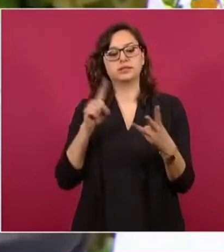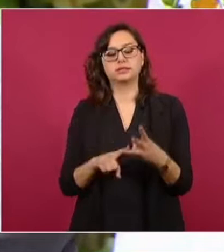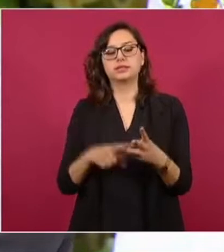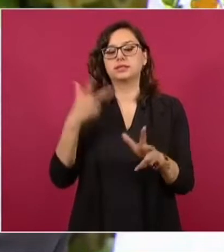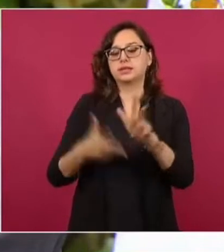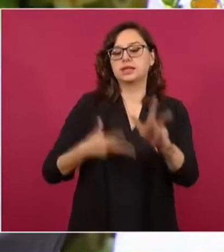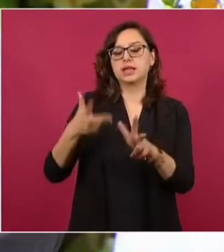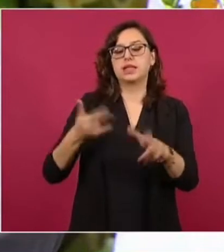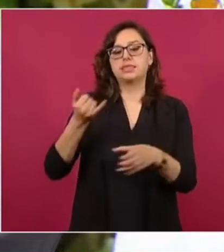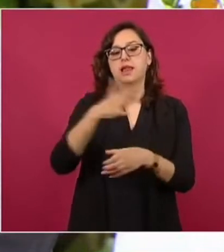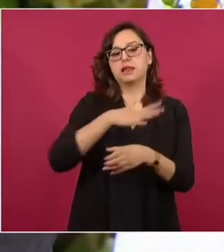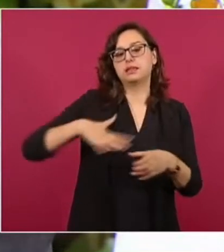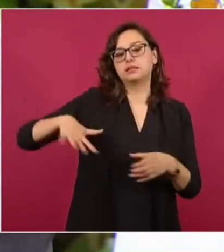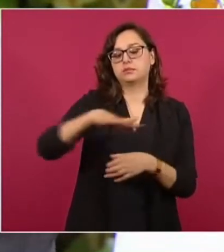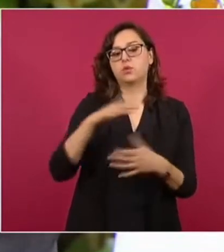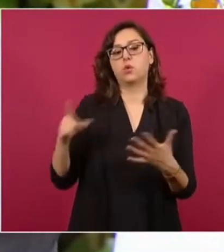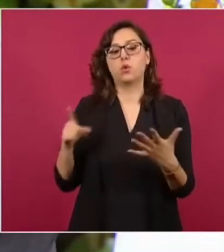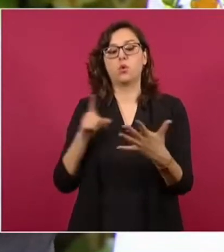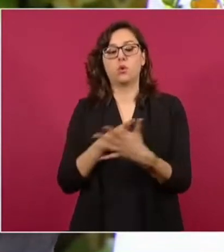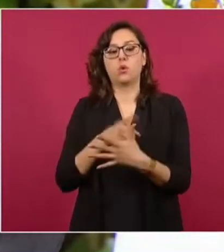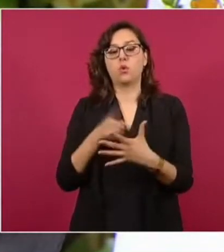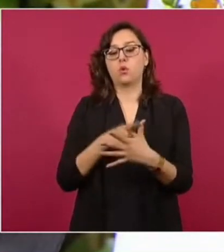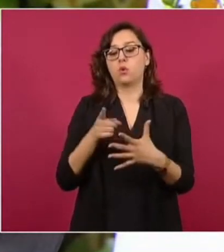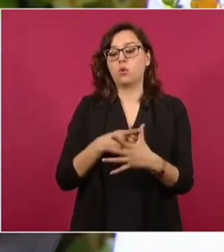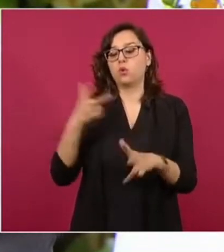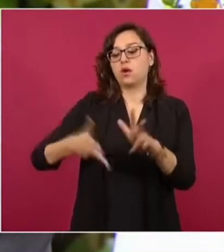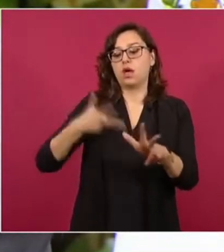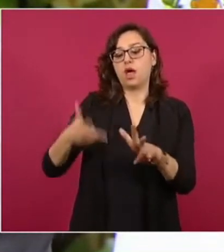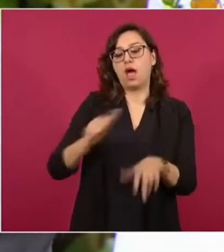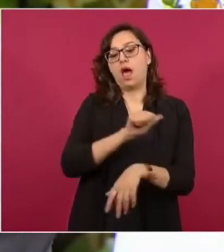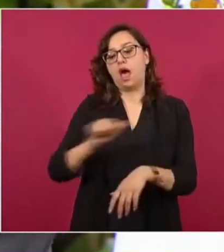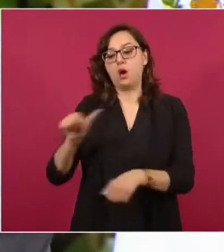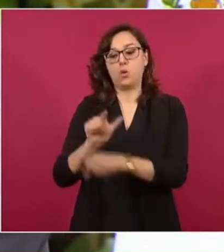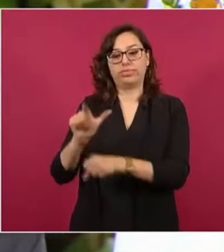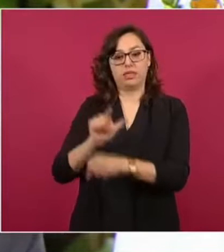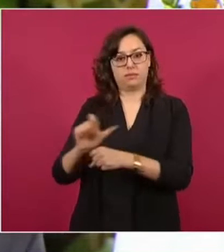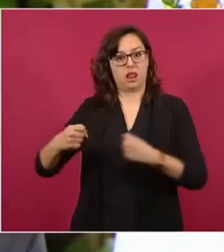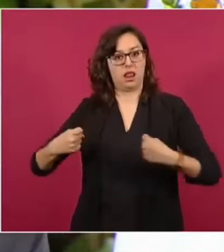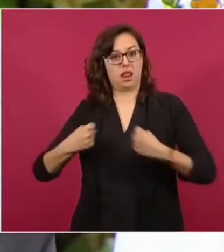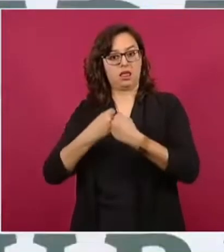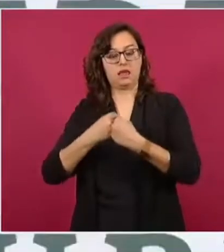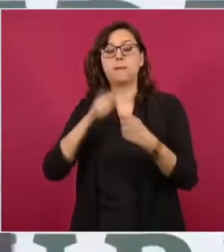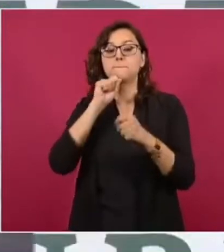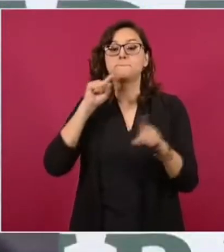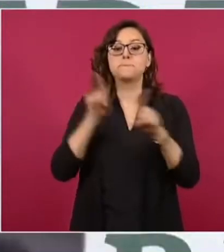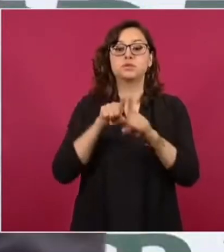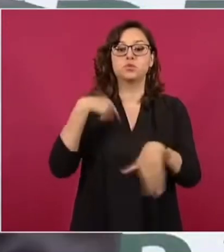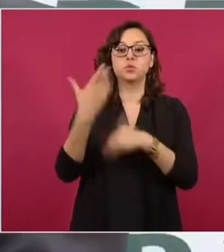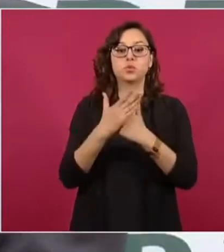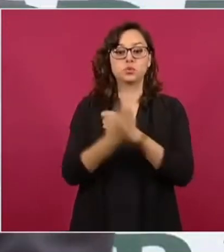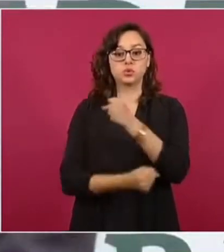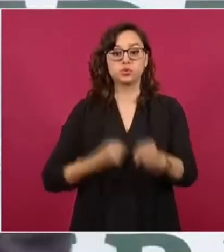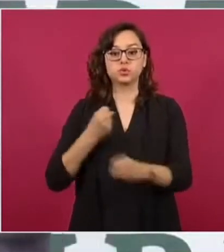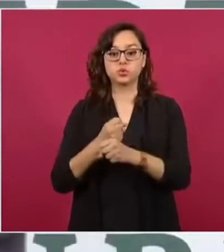el de Ixtepec a la frontera con Guatemala. Asimismo, a finales del año próximo